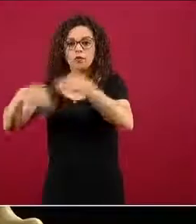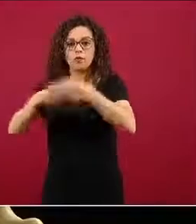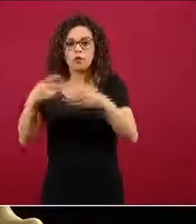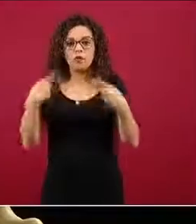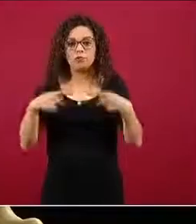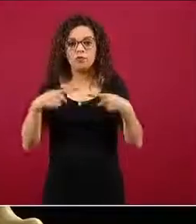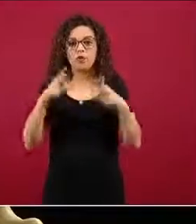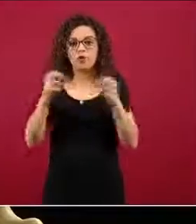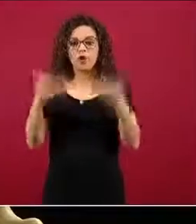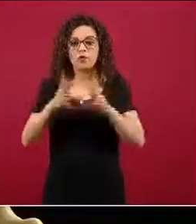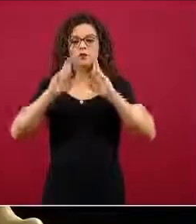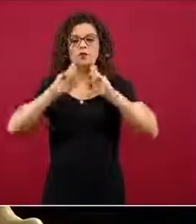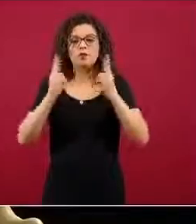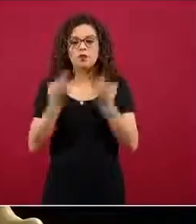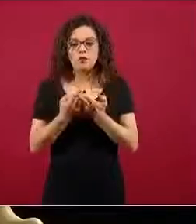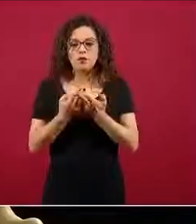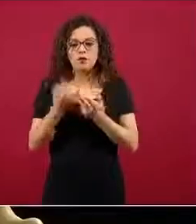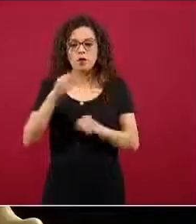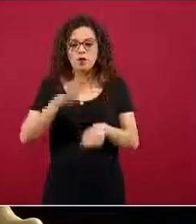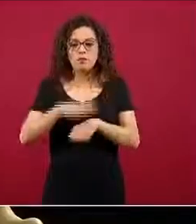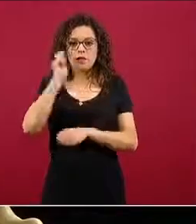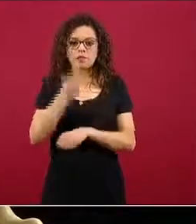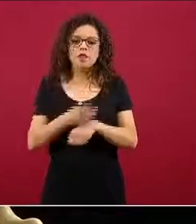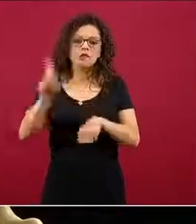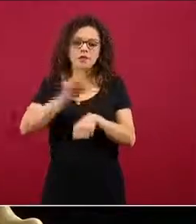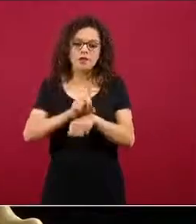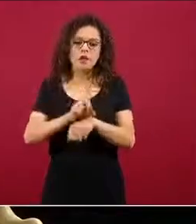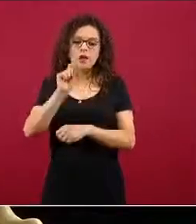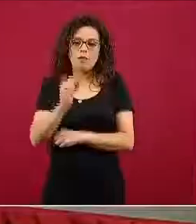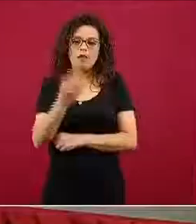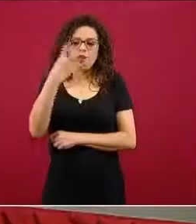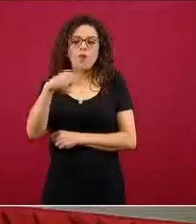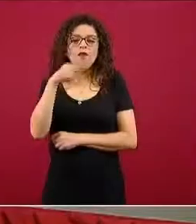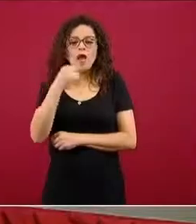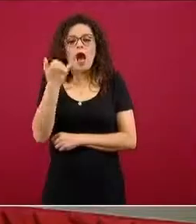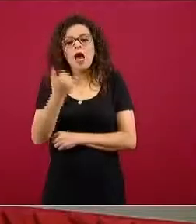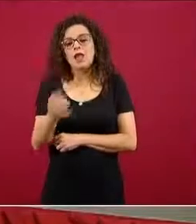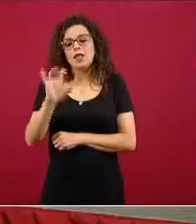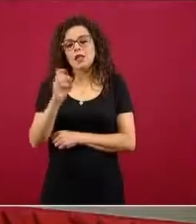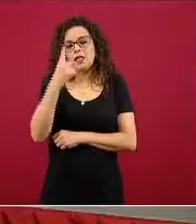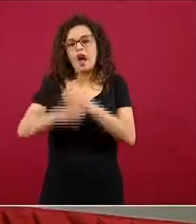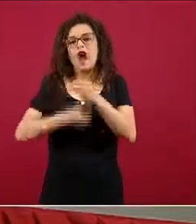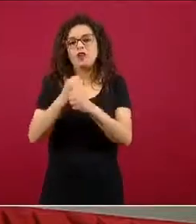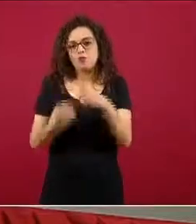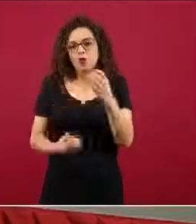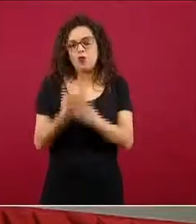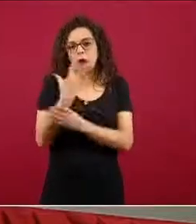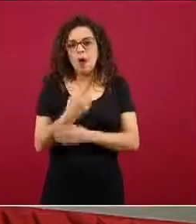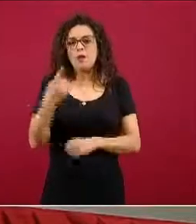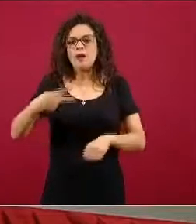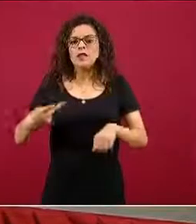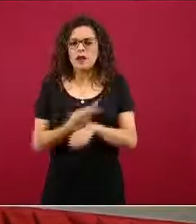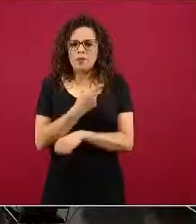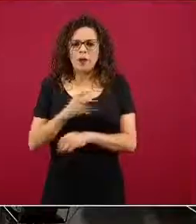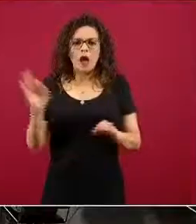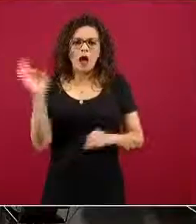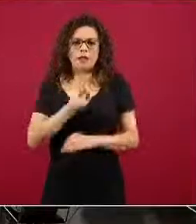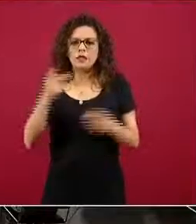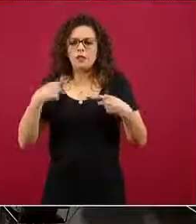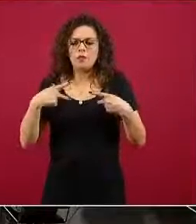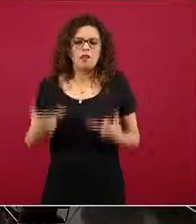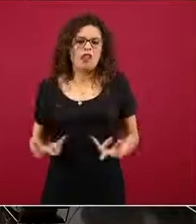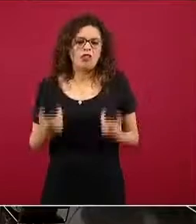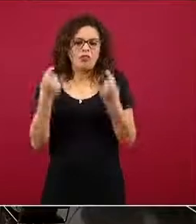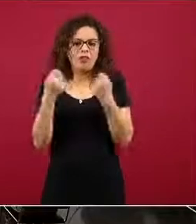hacer reuniones, sobre todo los días 24 y 31. ¿Qué va a pasar si la población no hace caso? ¿Cuándo vamos a ver